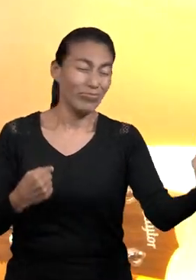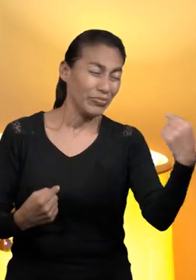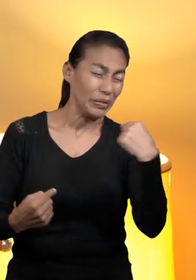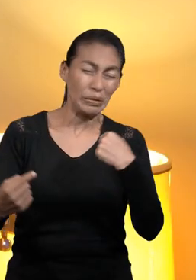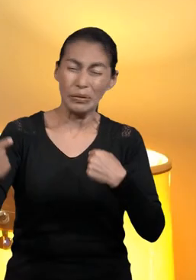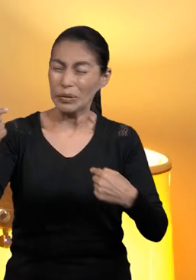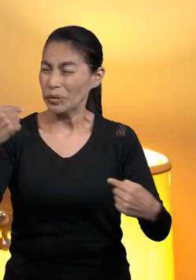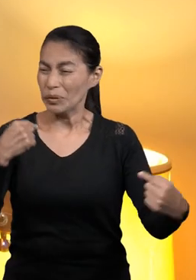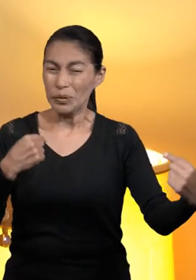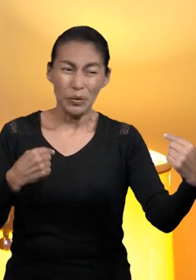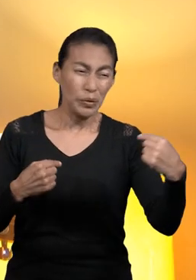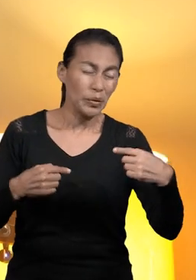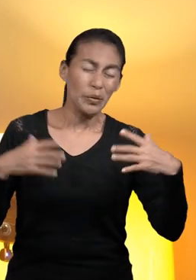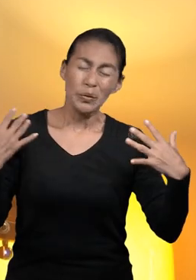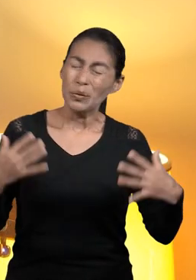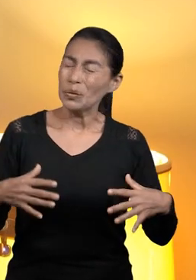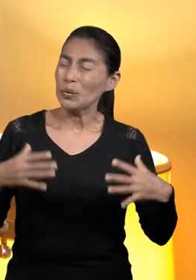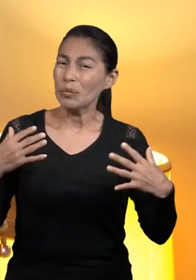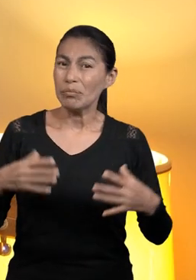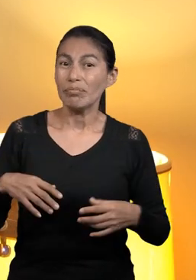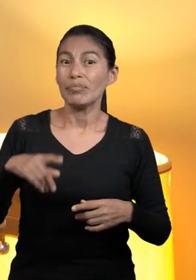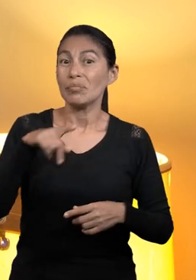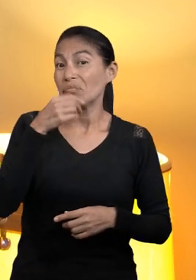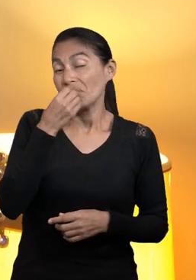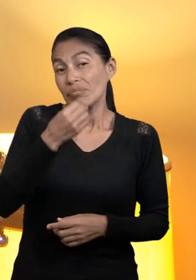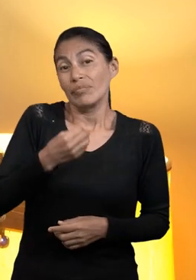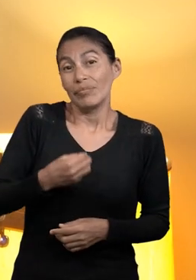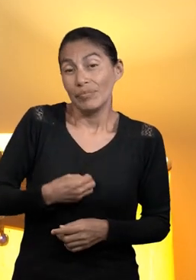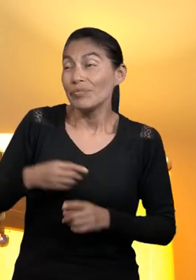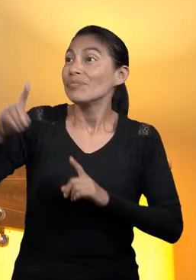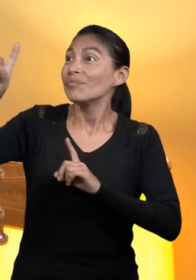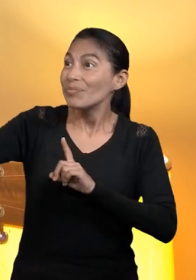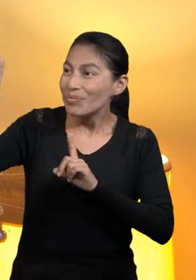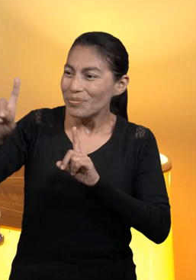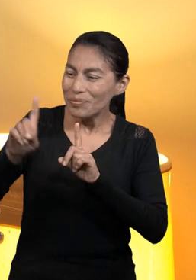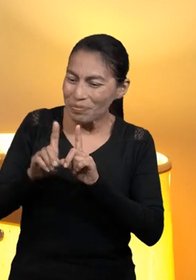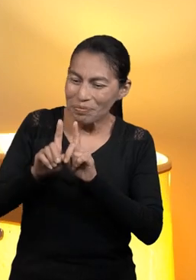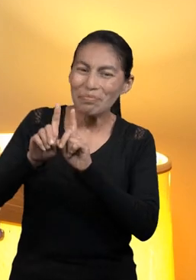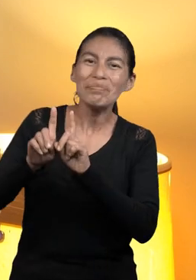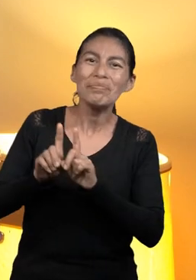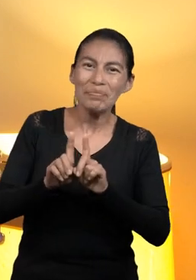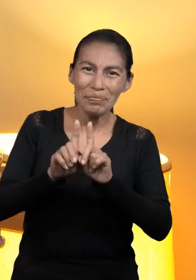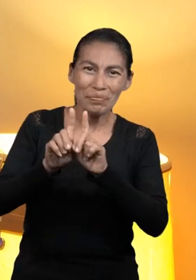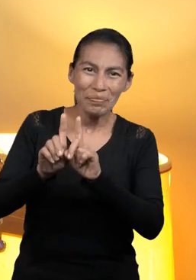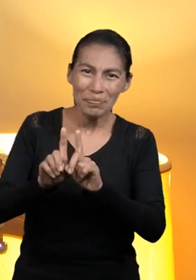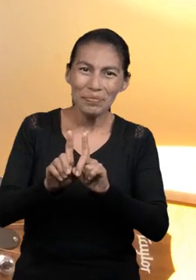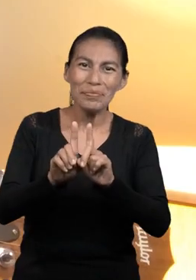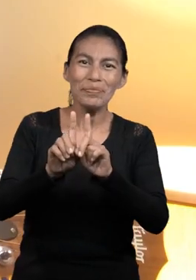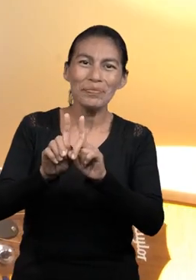Más a nuestro lado Él estará